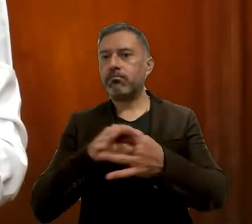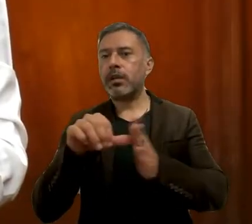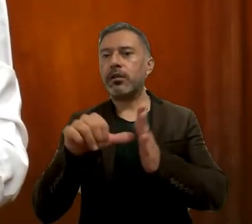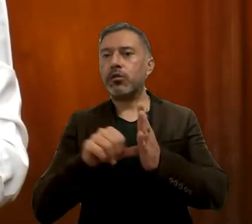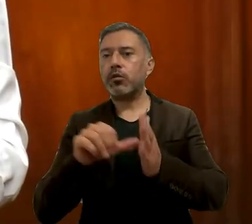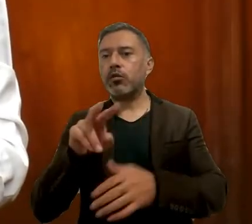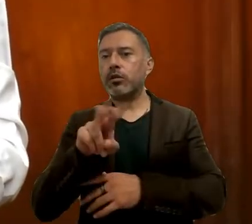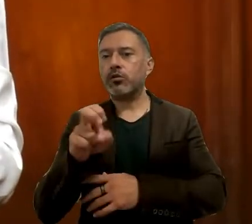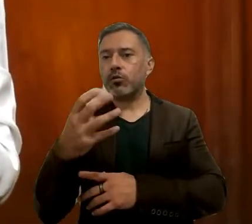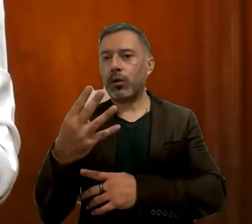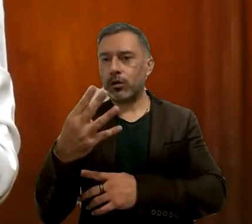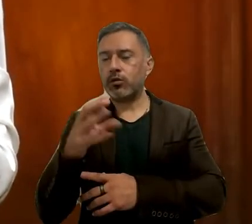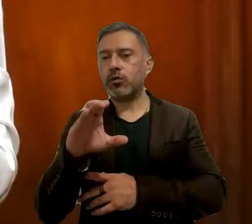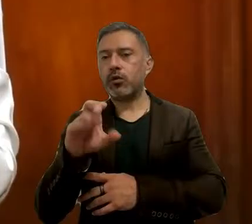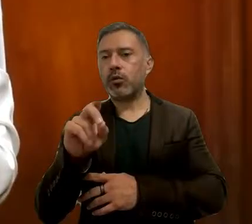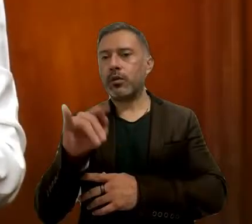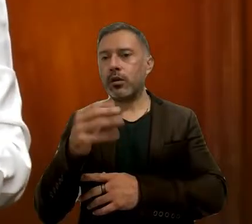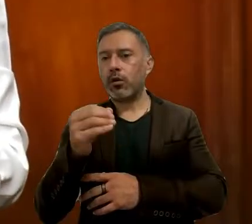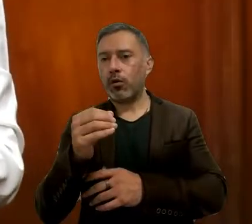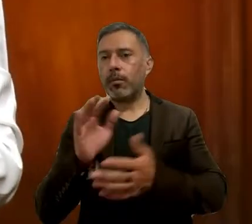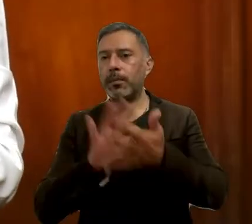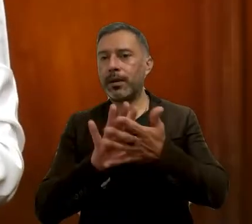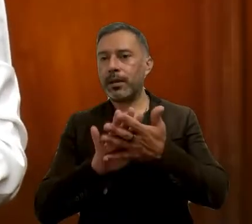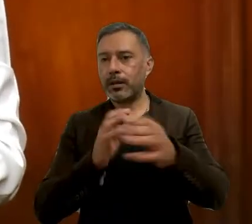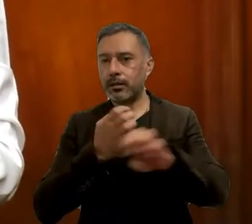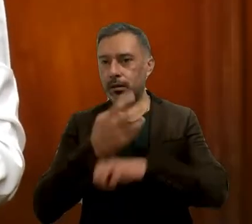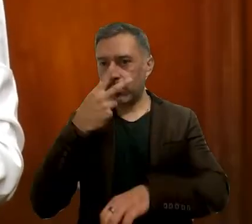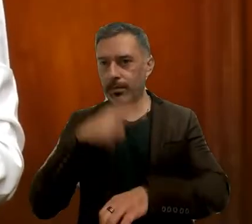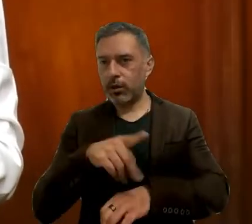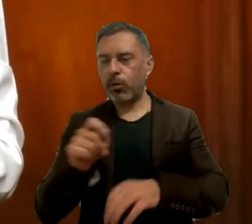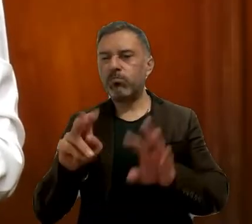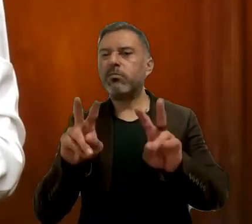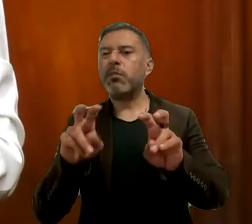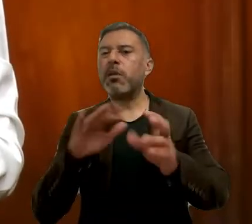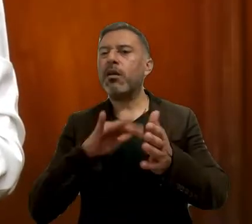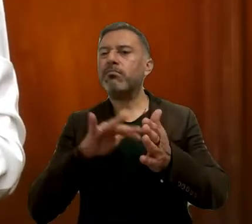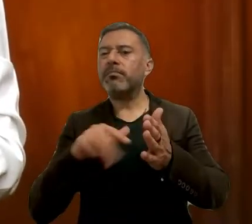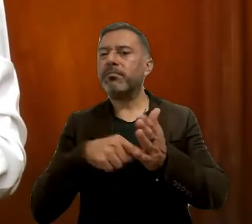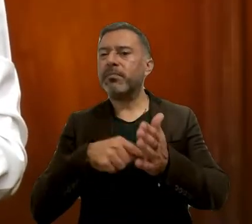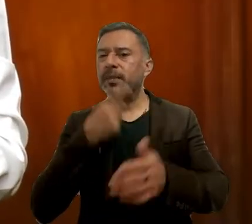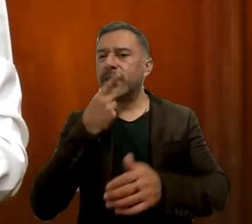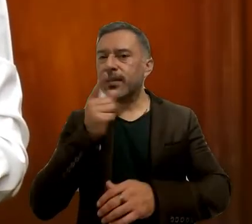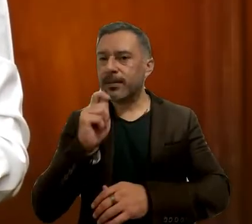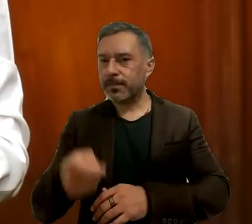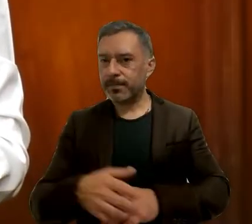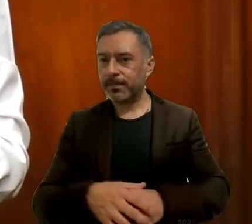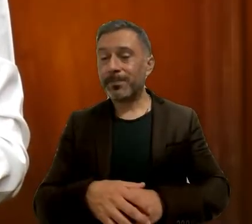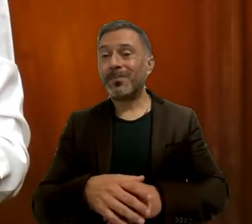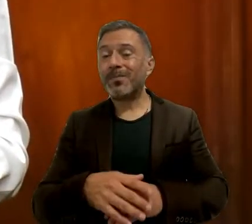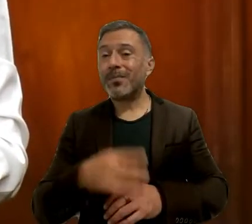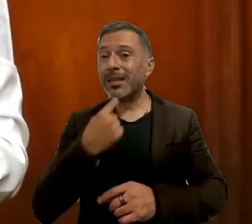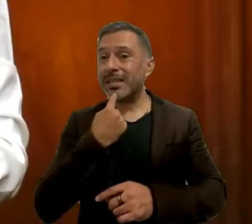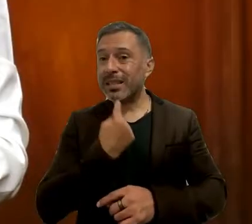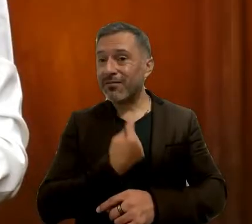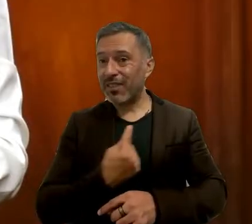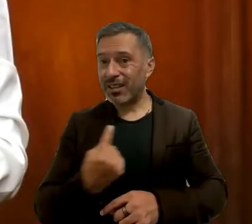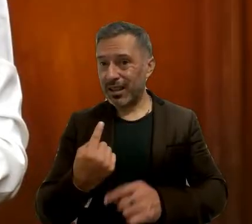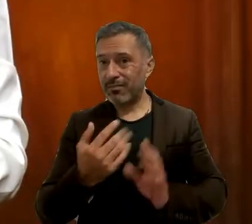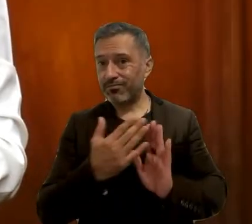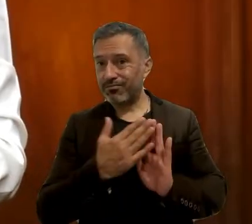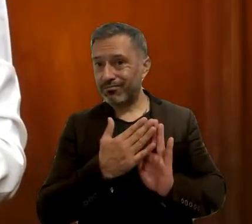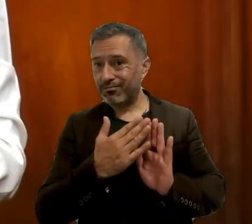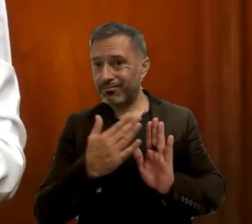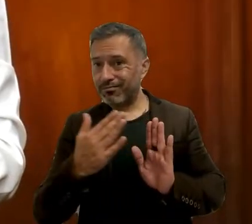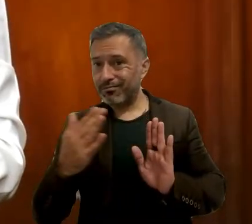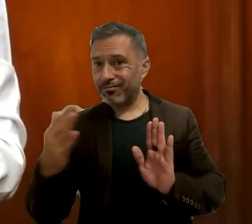del Código Penal del Estado de México a tenor del siguiente. La infancia es la etapa